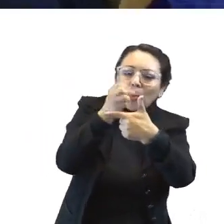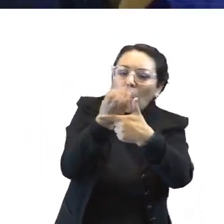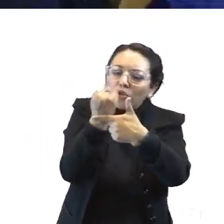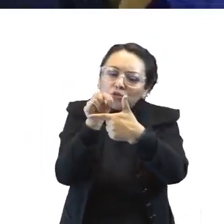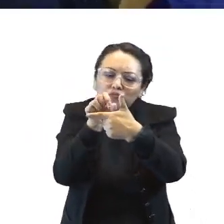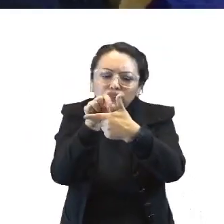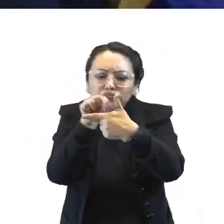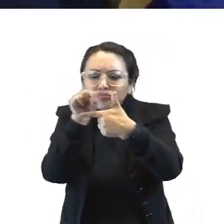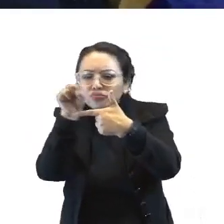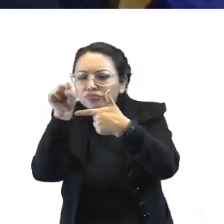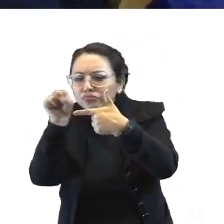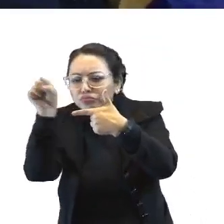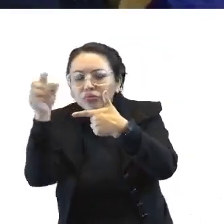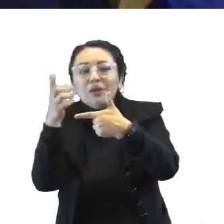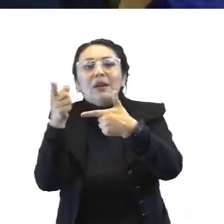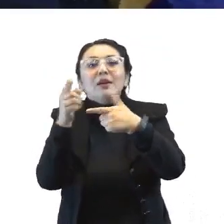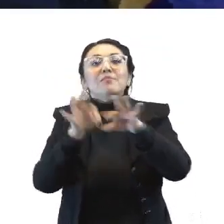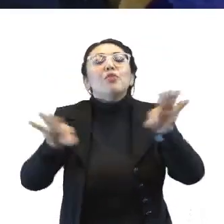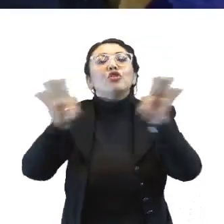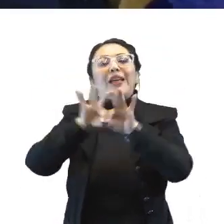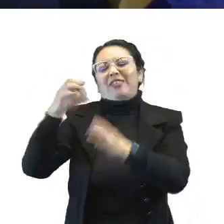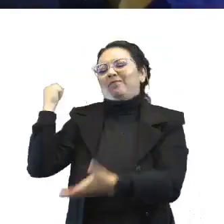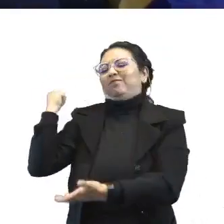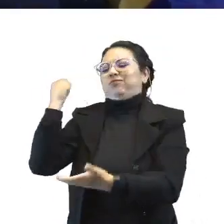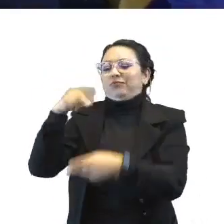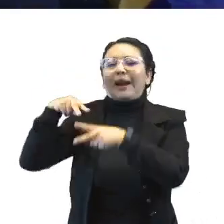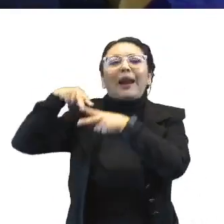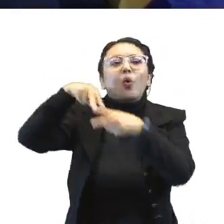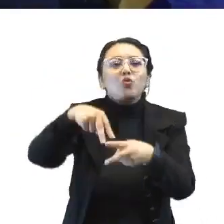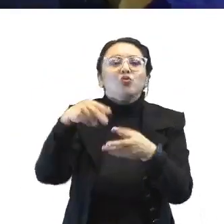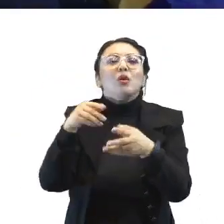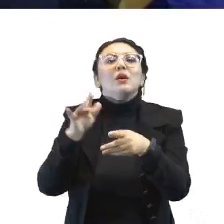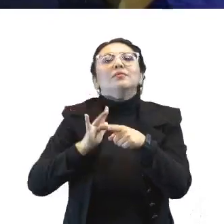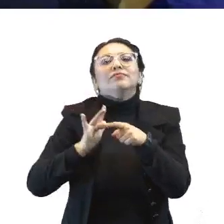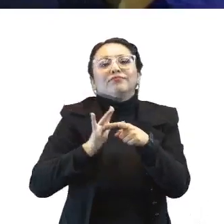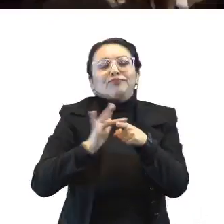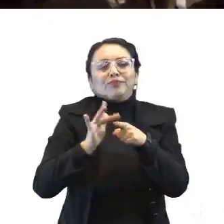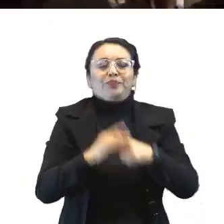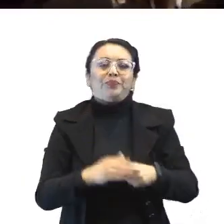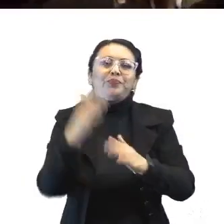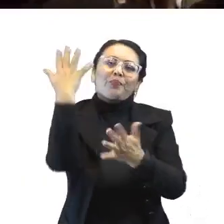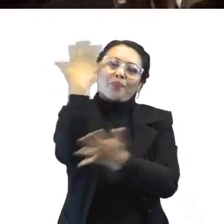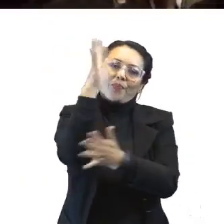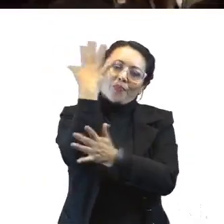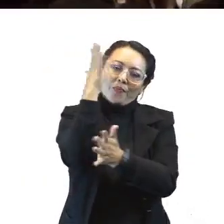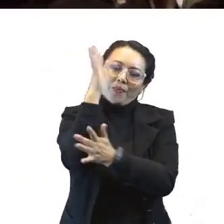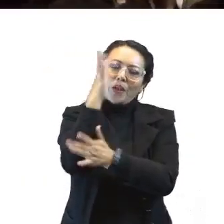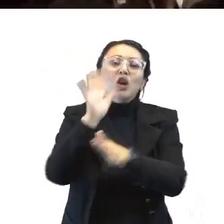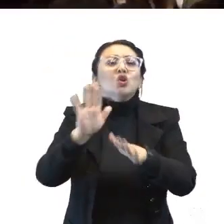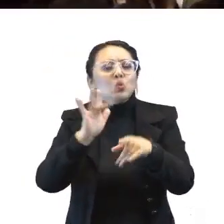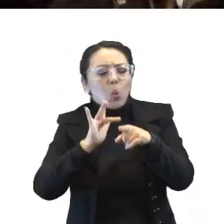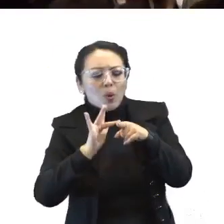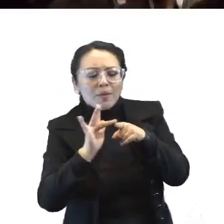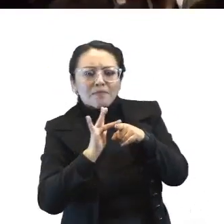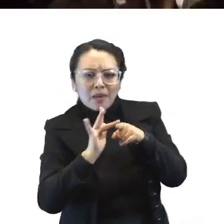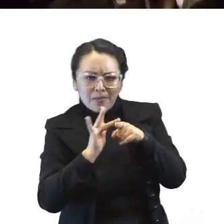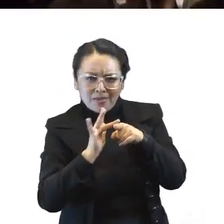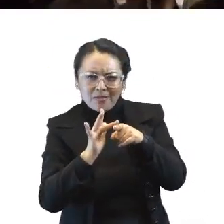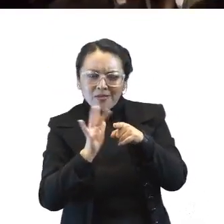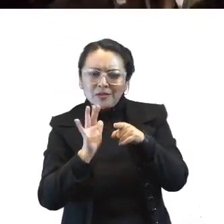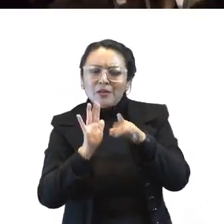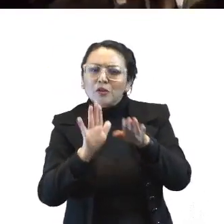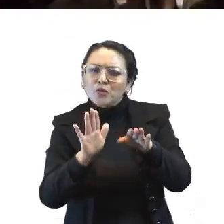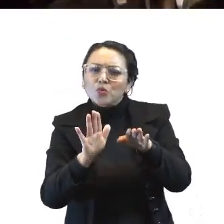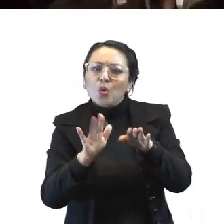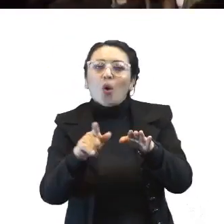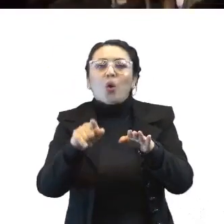todo recursos para su implementación. Y que esa implementación no se quede